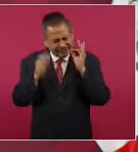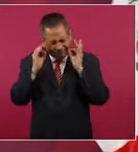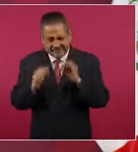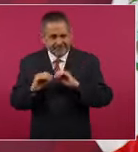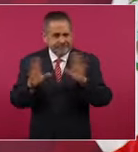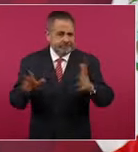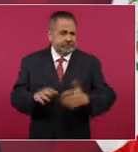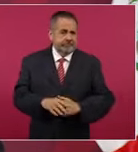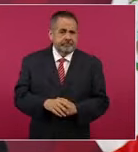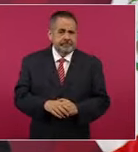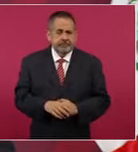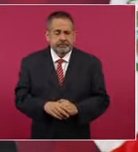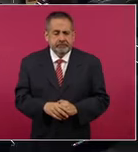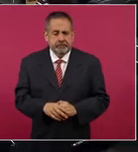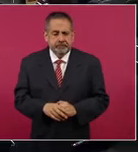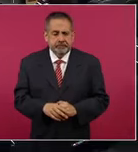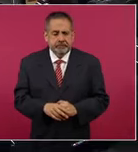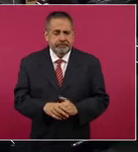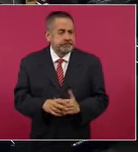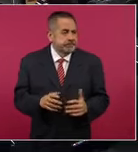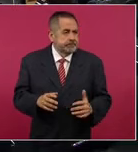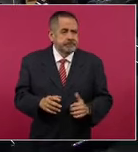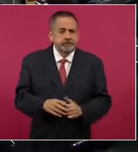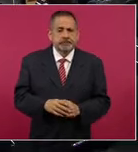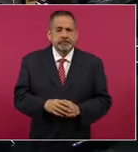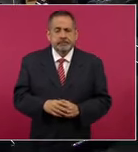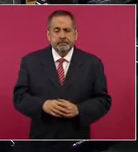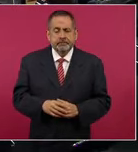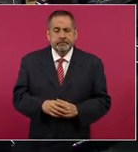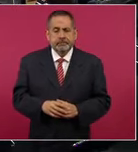No es posible que